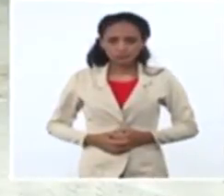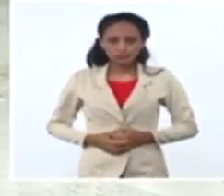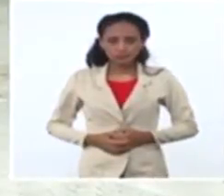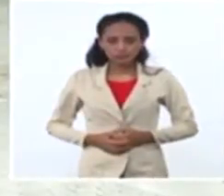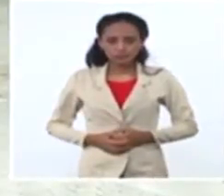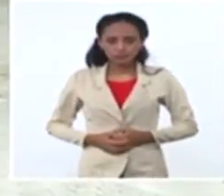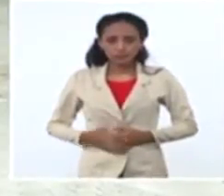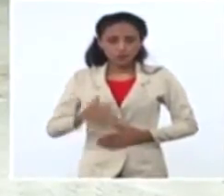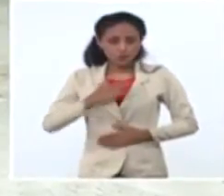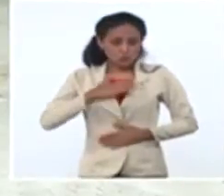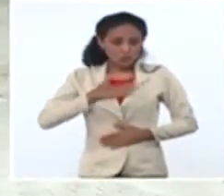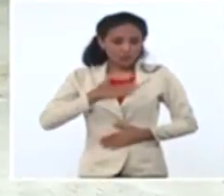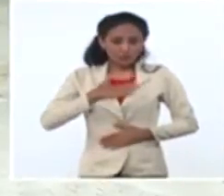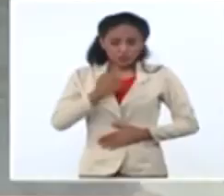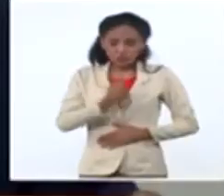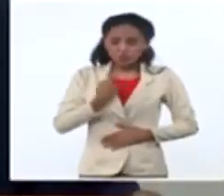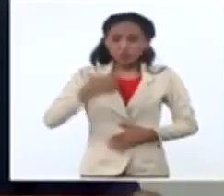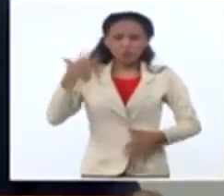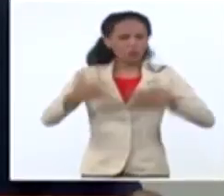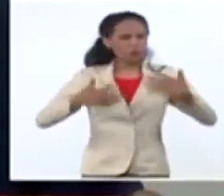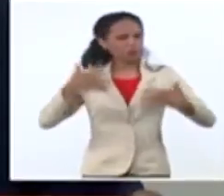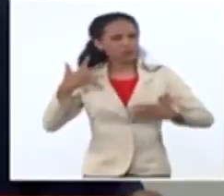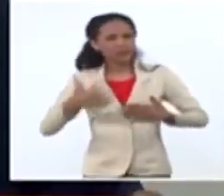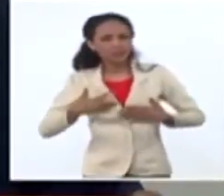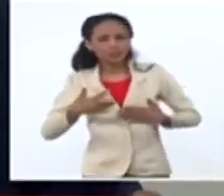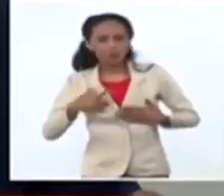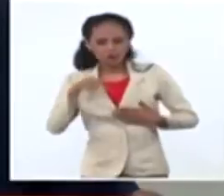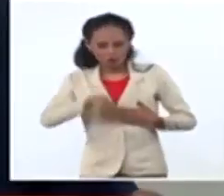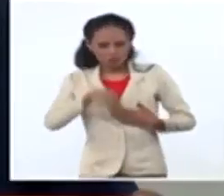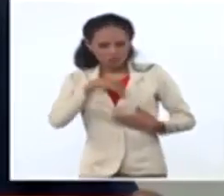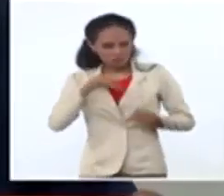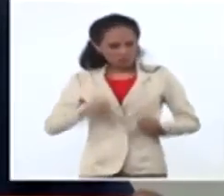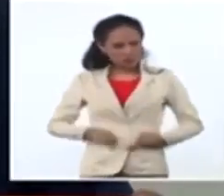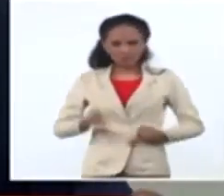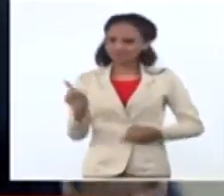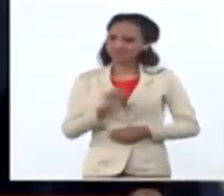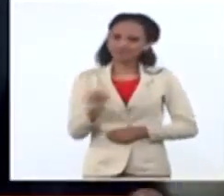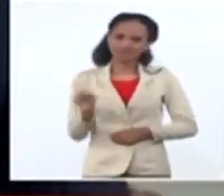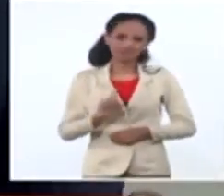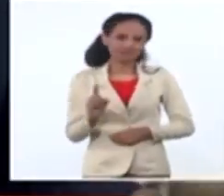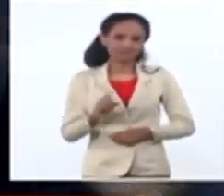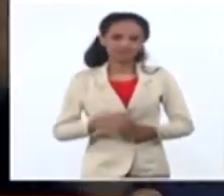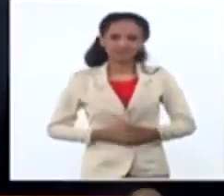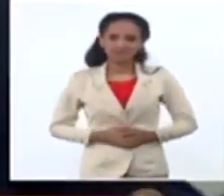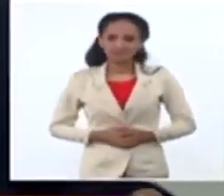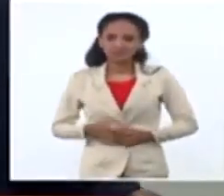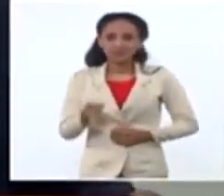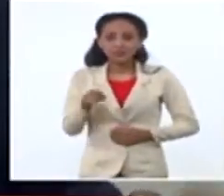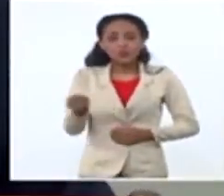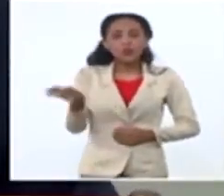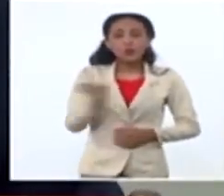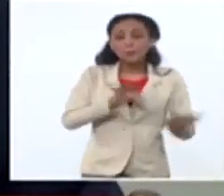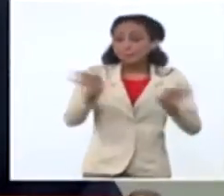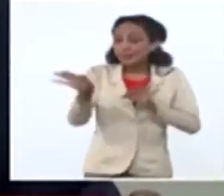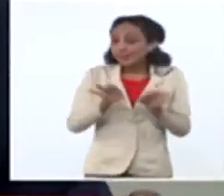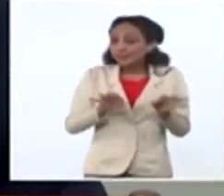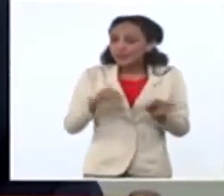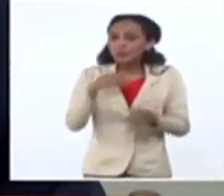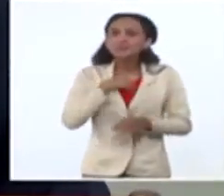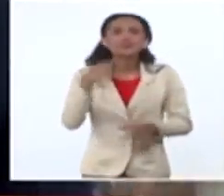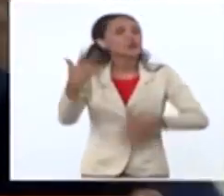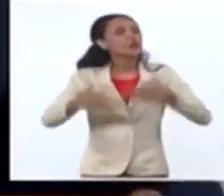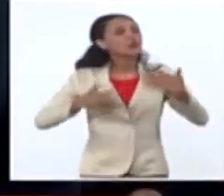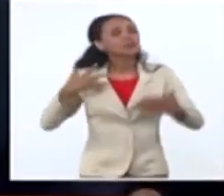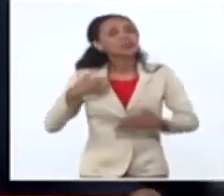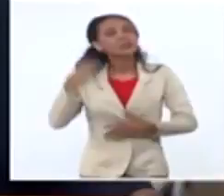nuestra celebración, no van a aguar nuestra fiesta. Los invito con toda alegría y